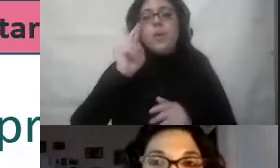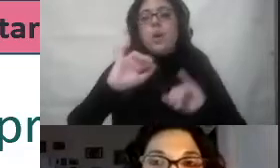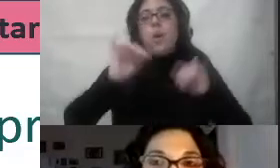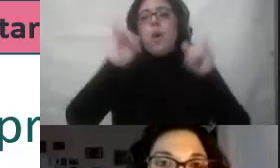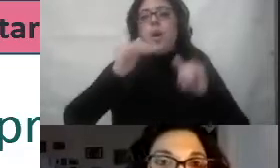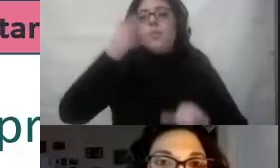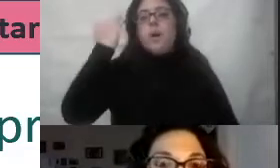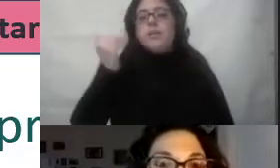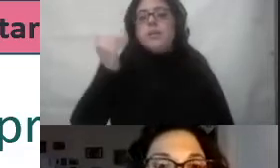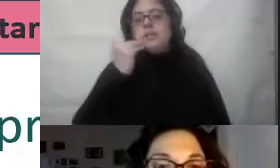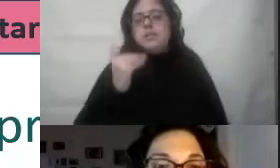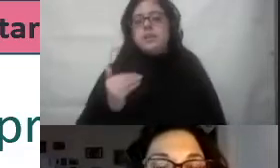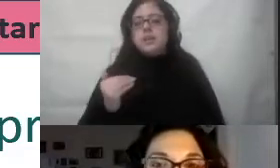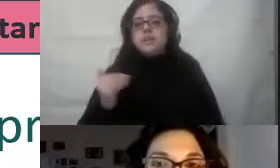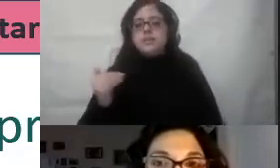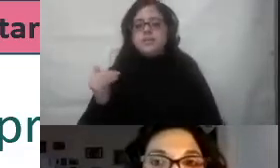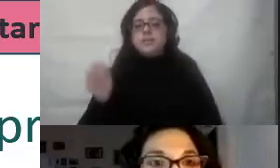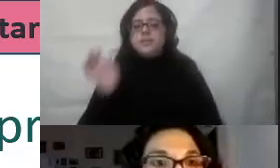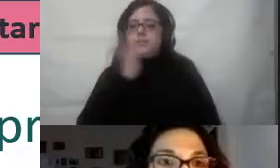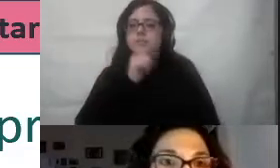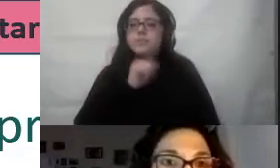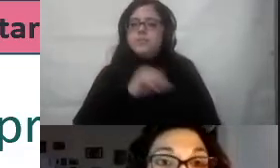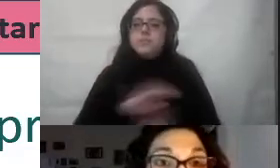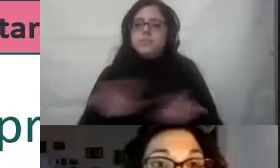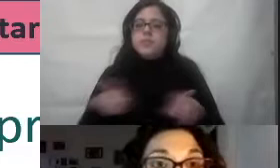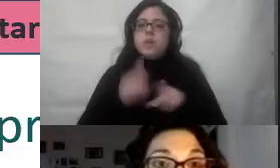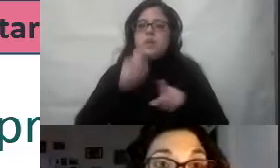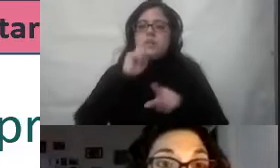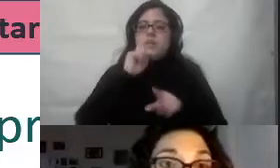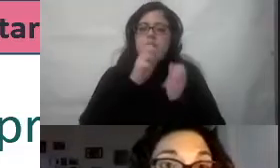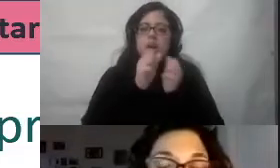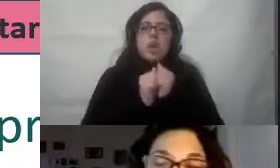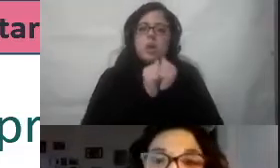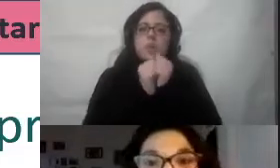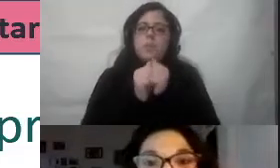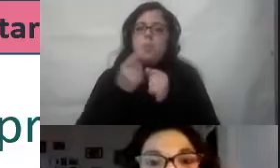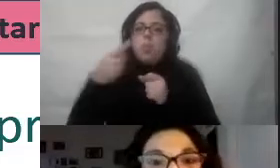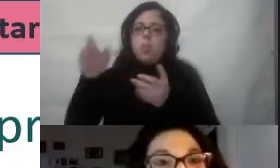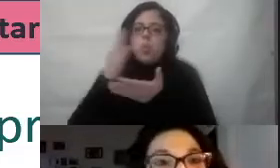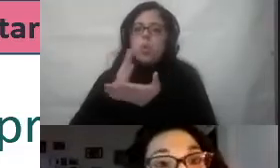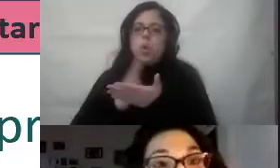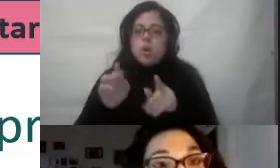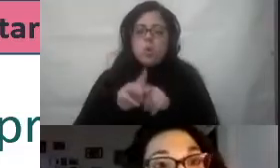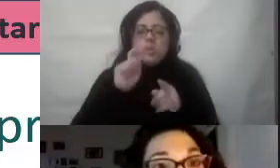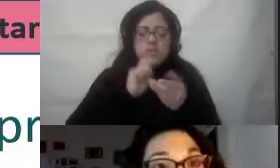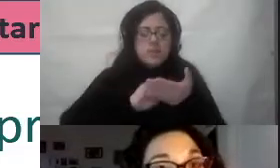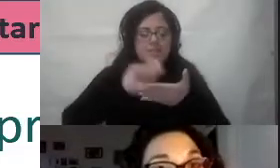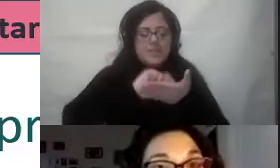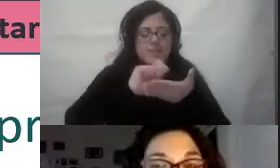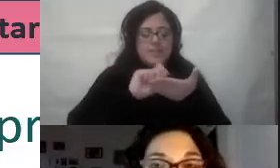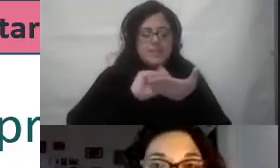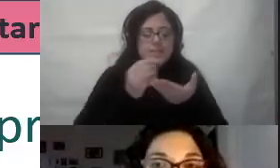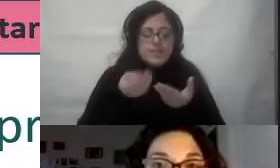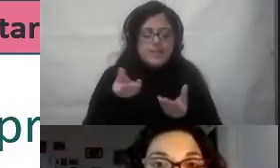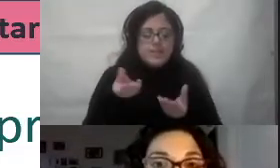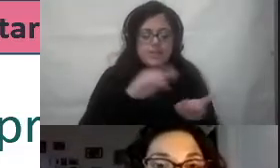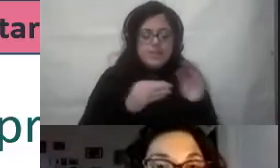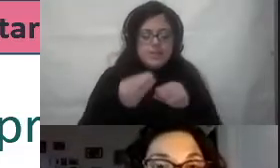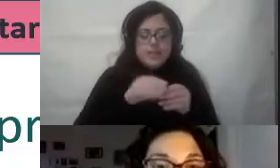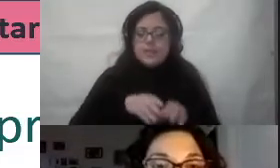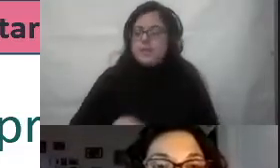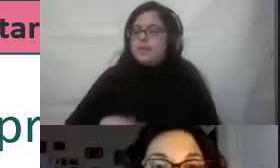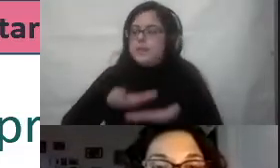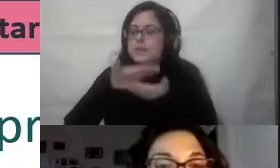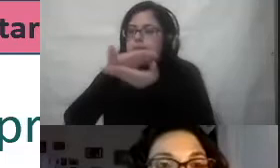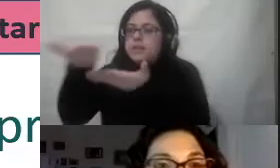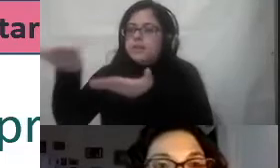cuando era chica y no teníamos nada de esto, y nos carteábamos con compañeros de otros colegios. Bueno, ahora la idea es con los mismos compañeros, podríamos ir a dejar